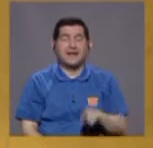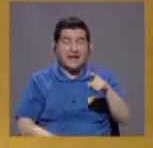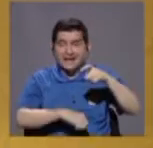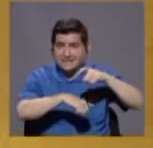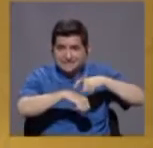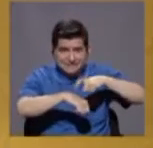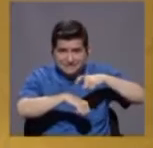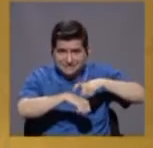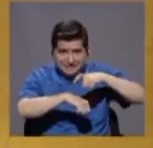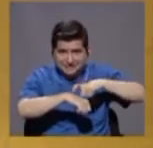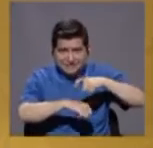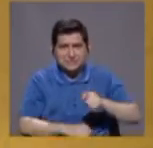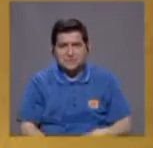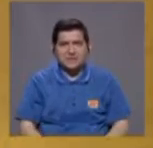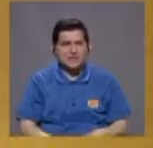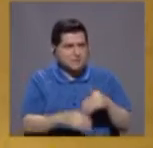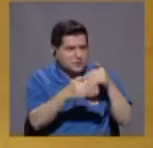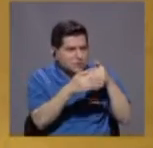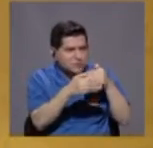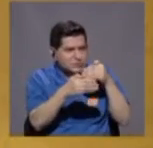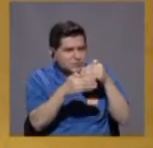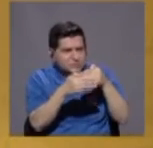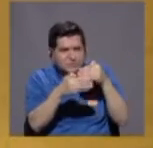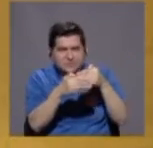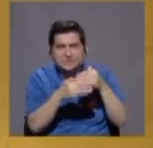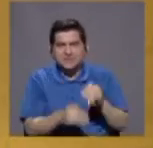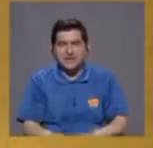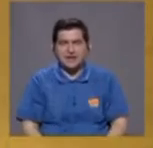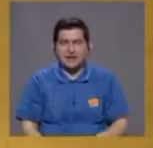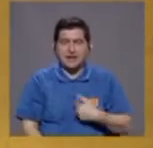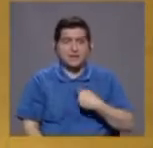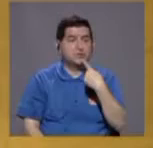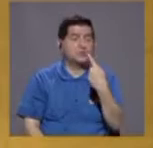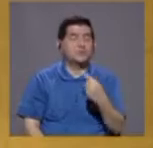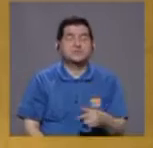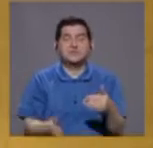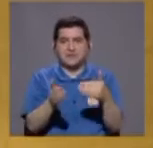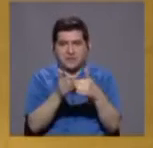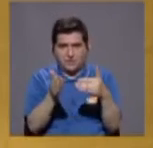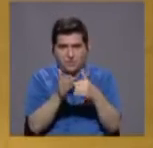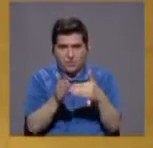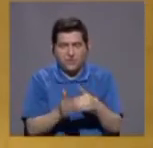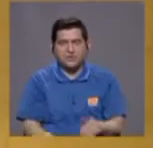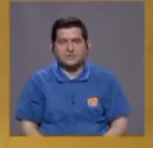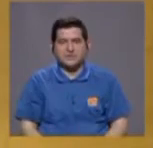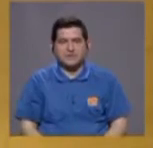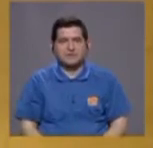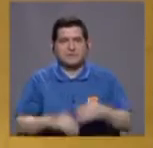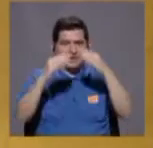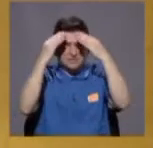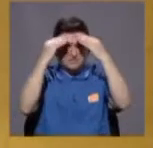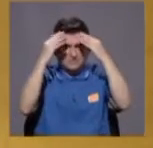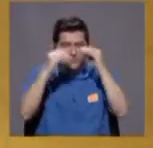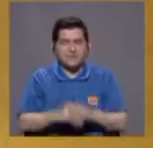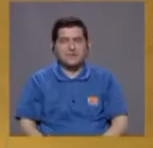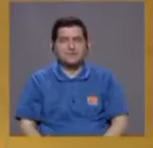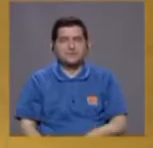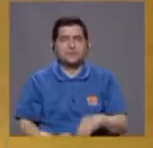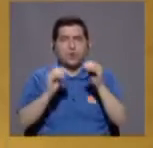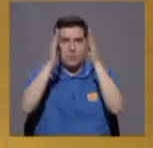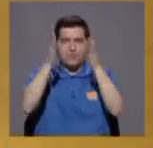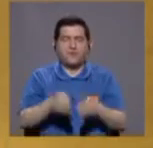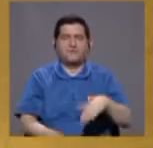anduvieron muy cerca, y voy brevemente a citar otra vez al profesor Palmer,